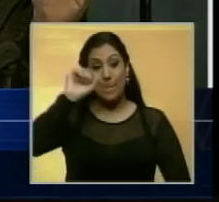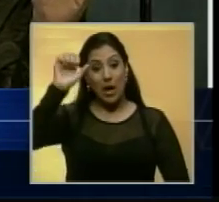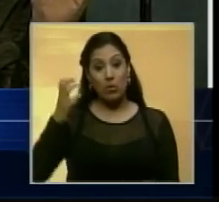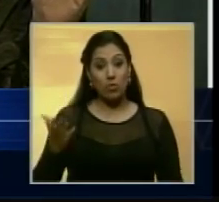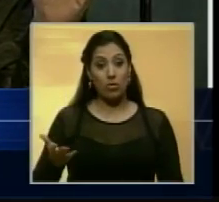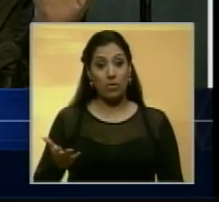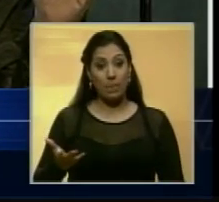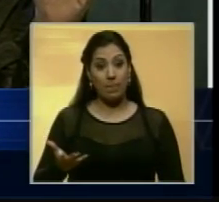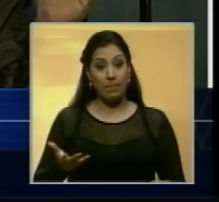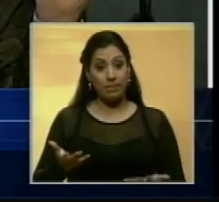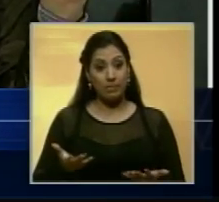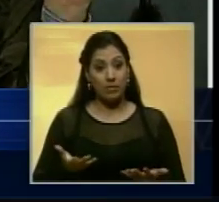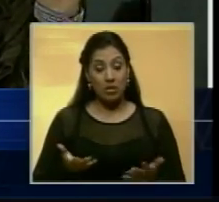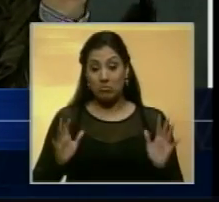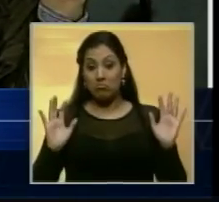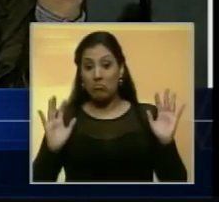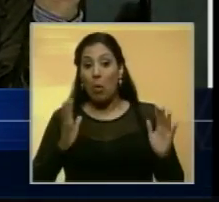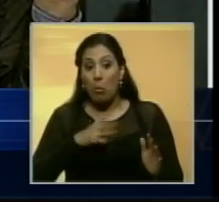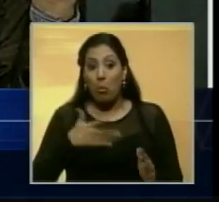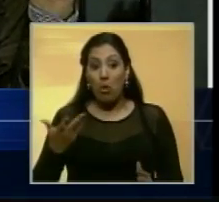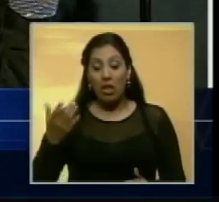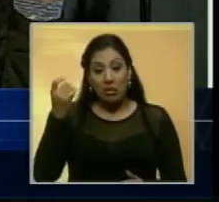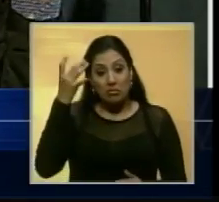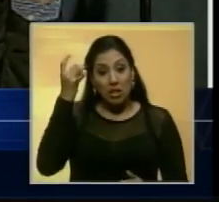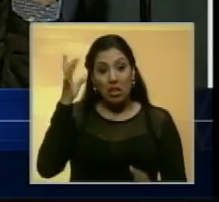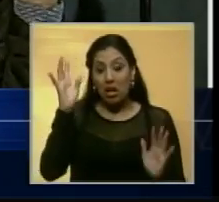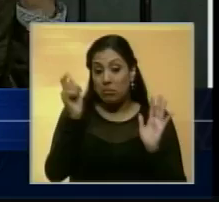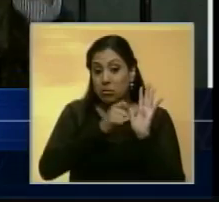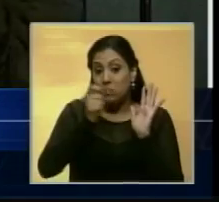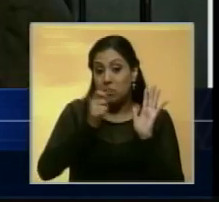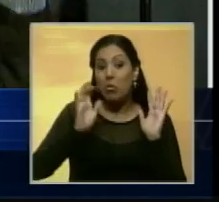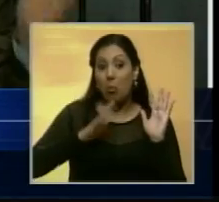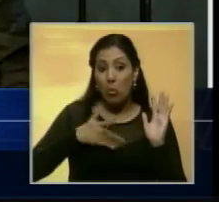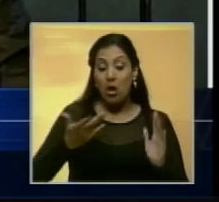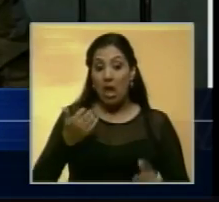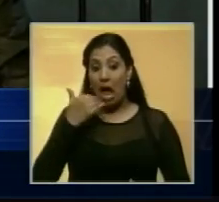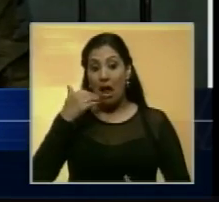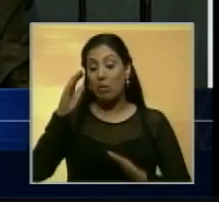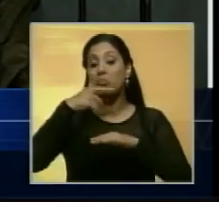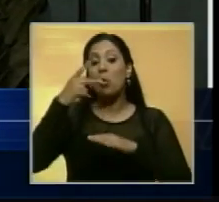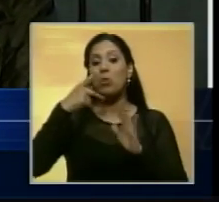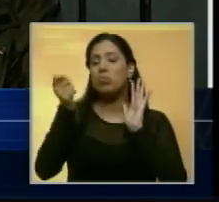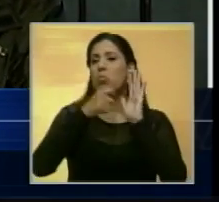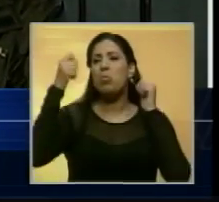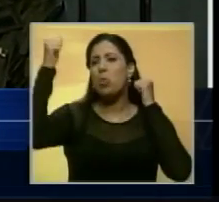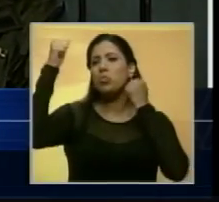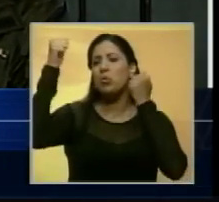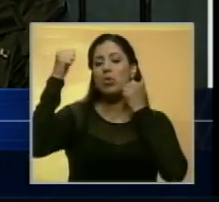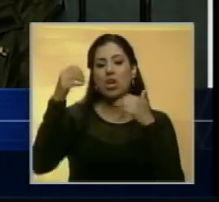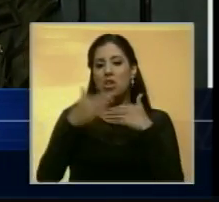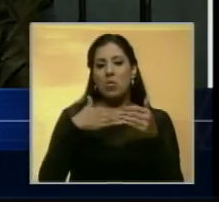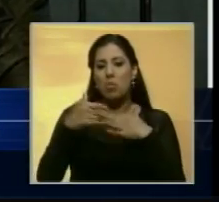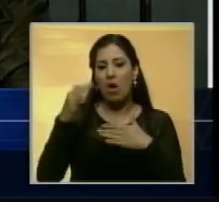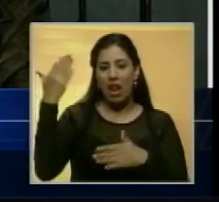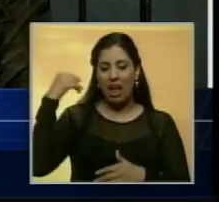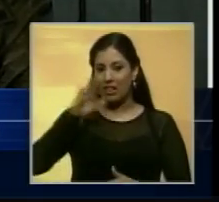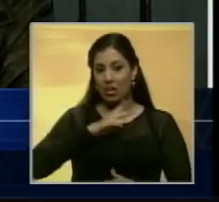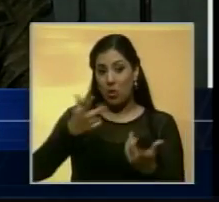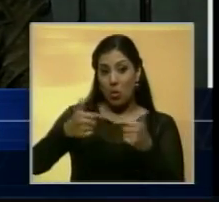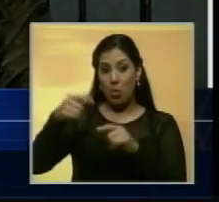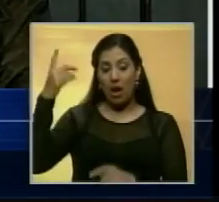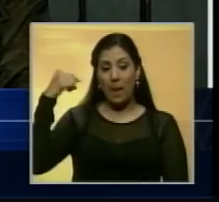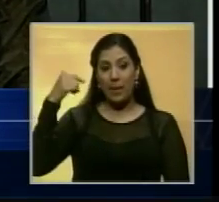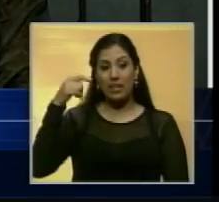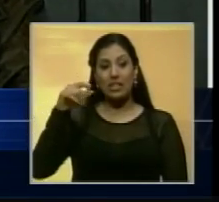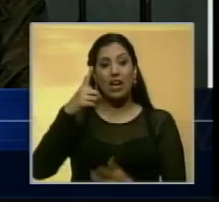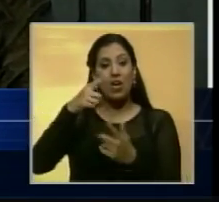gobierno, pueda tener, eso no se puede descartar, pueda tener alguna manifestación de protesta, como el cacerolazo espontáneo que se produjo